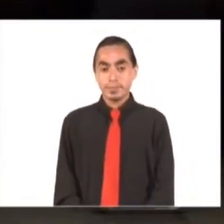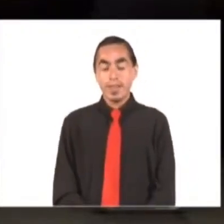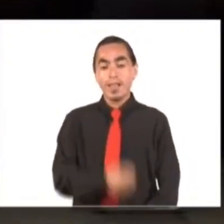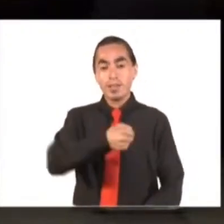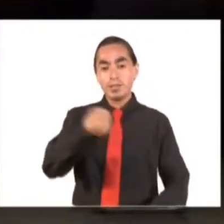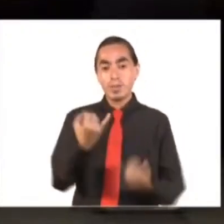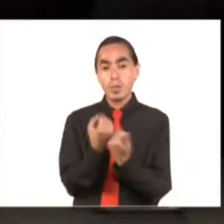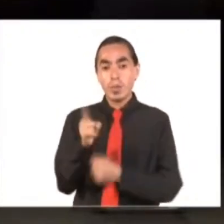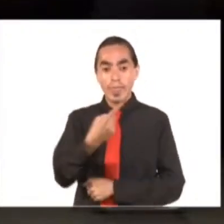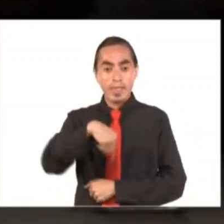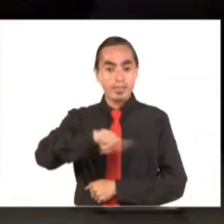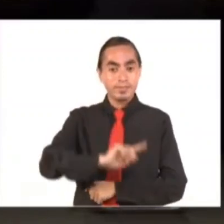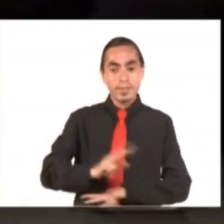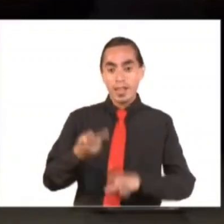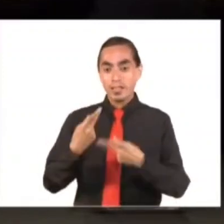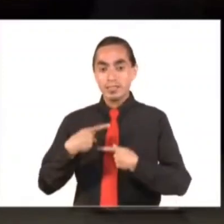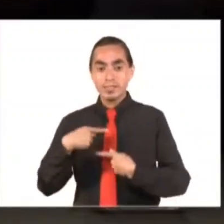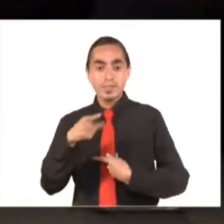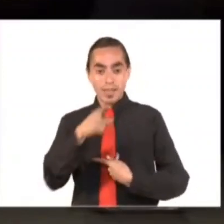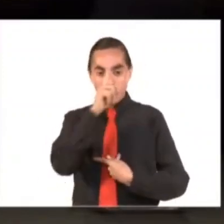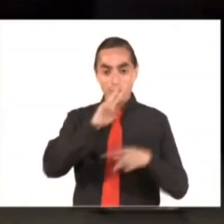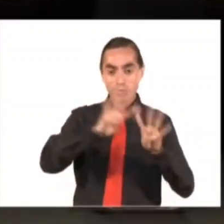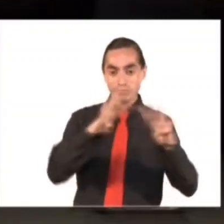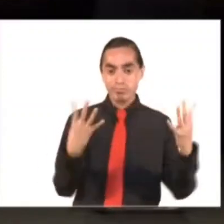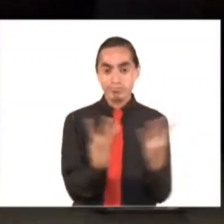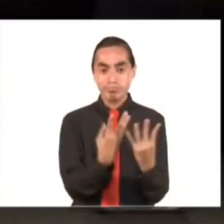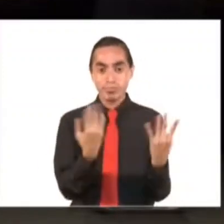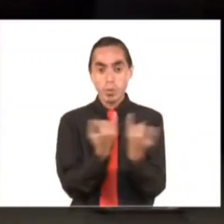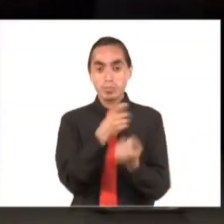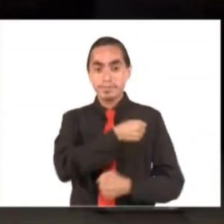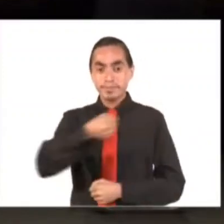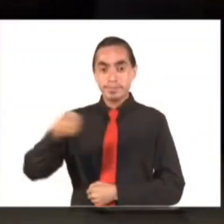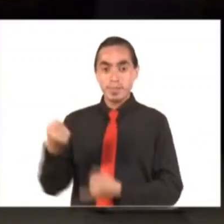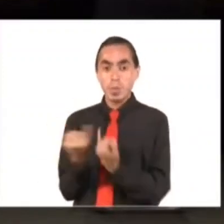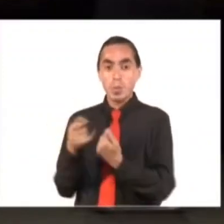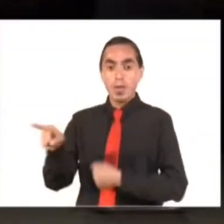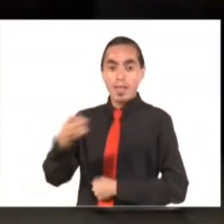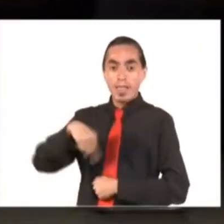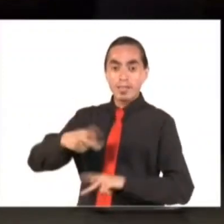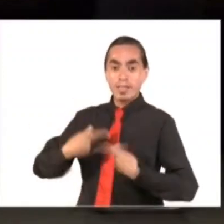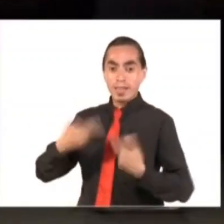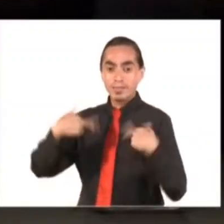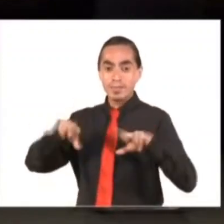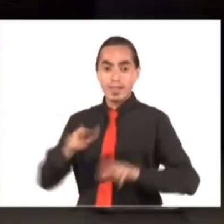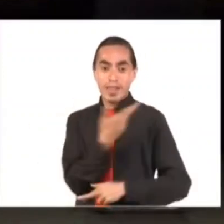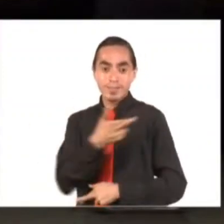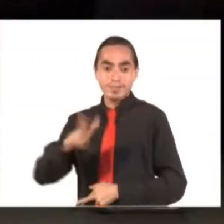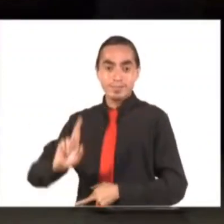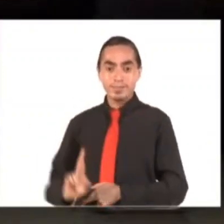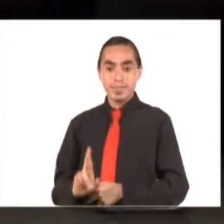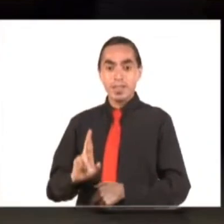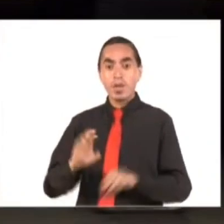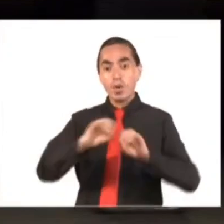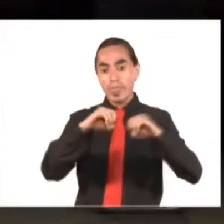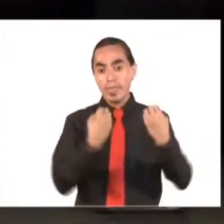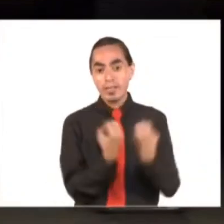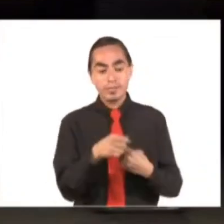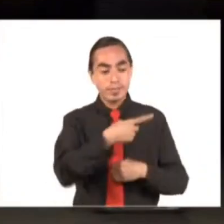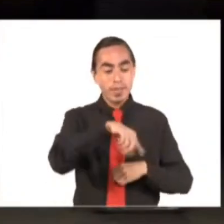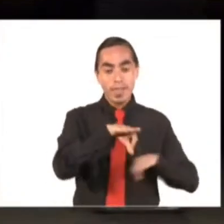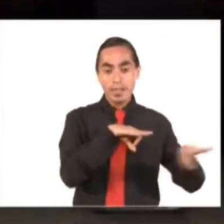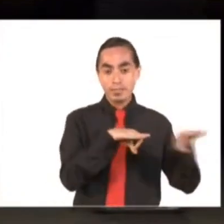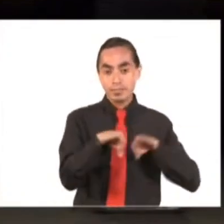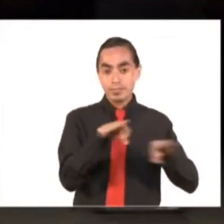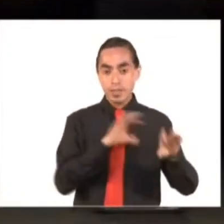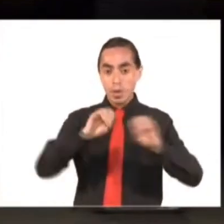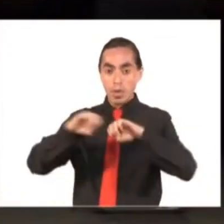Saludamos a las y los integrantes del presente Consejo y representantes del sector empresarial, organizaciones de trabajadores,